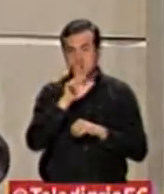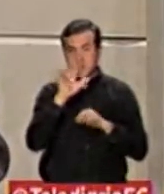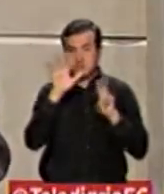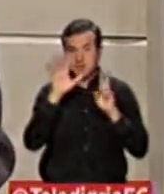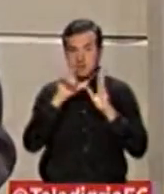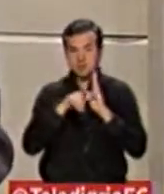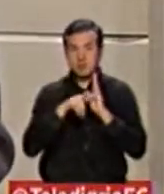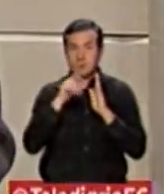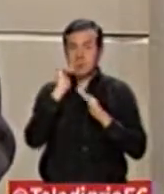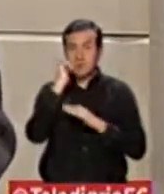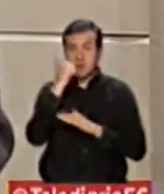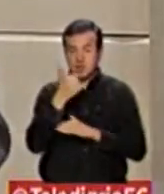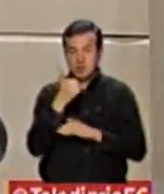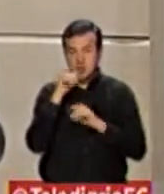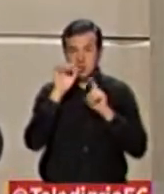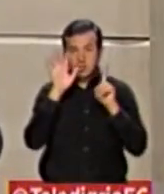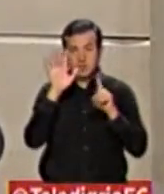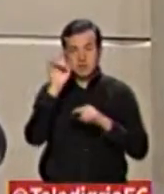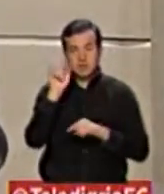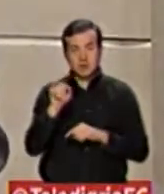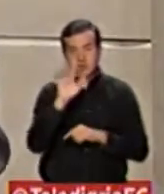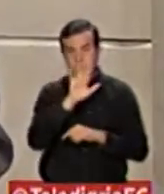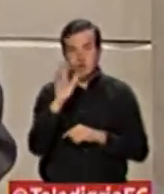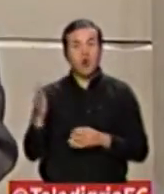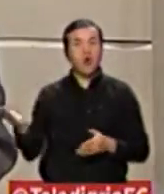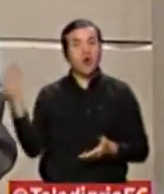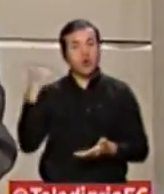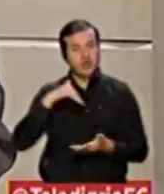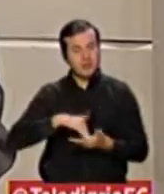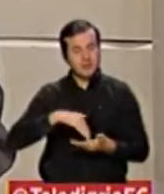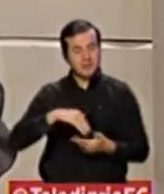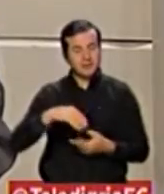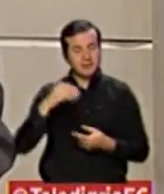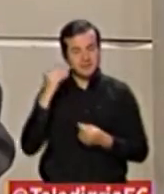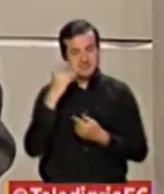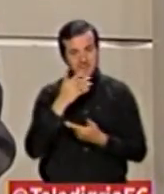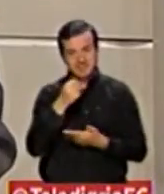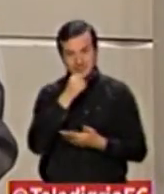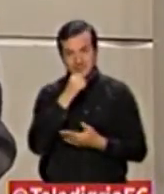7:37, mañana 6:55 de nuevo la cita aquí en Primera Impresión. Buenos días.